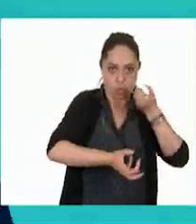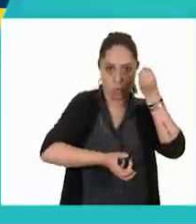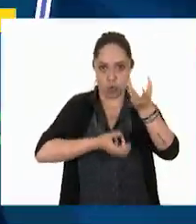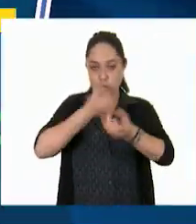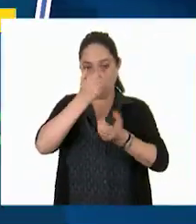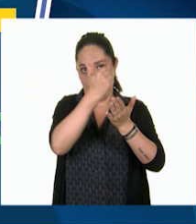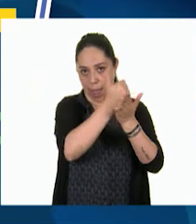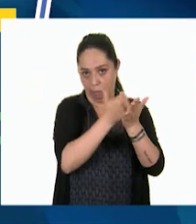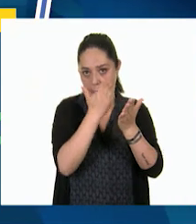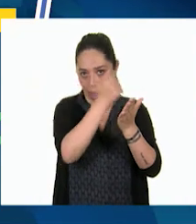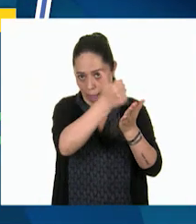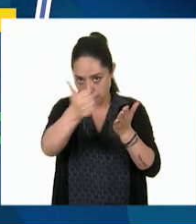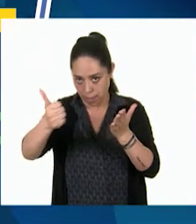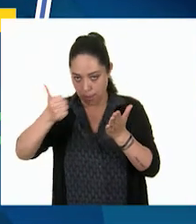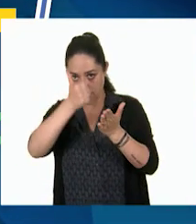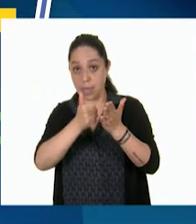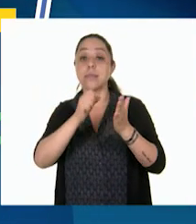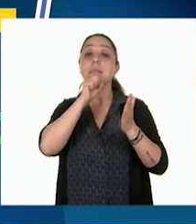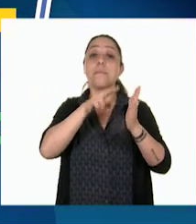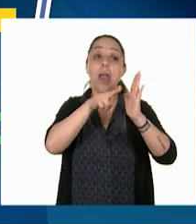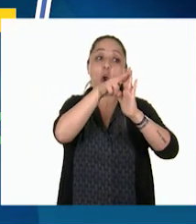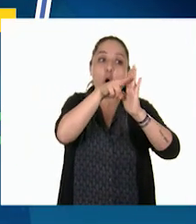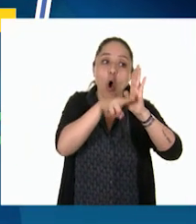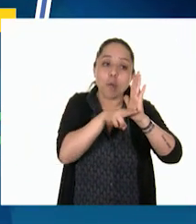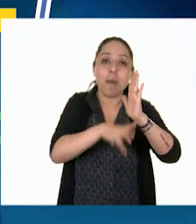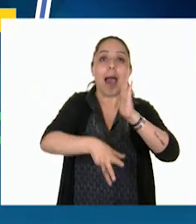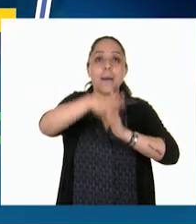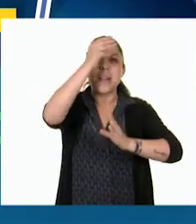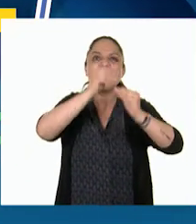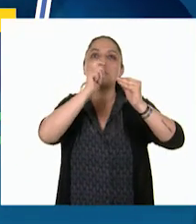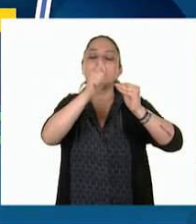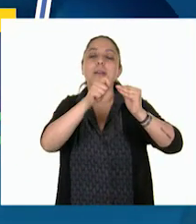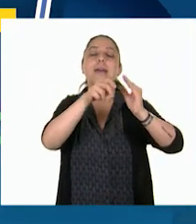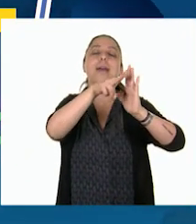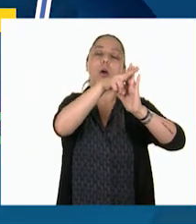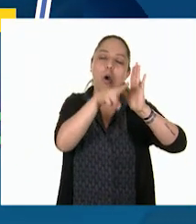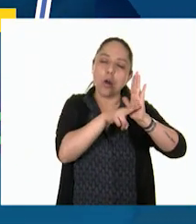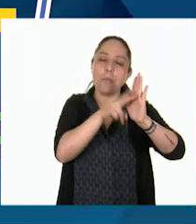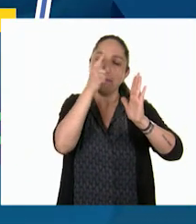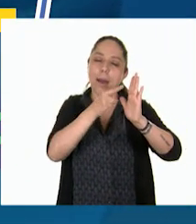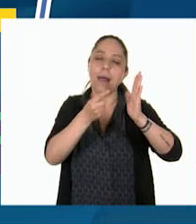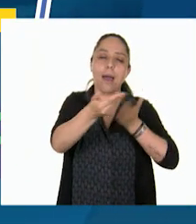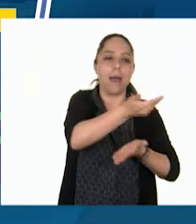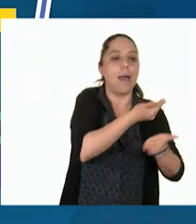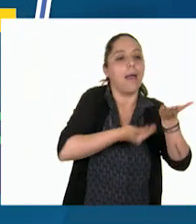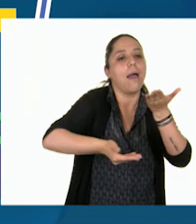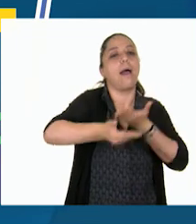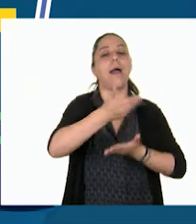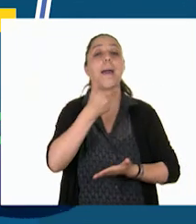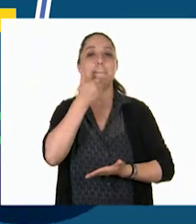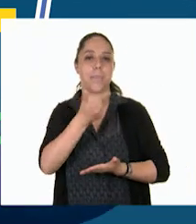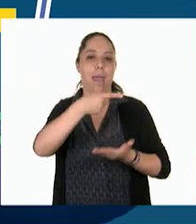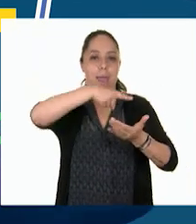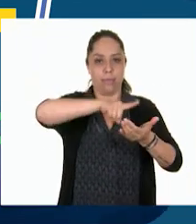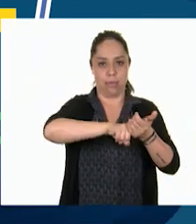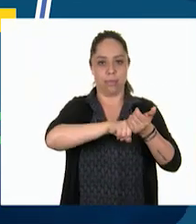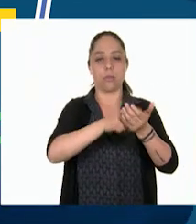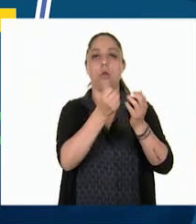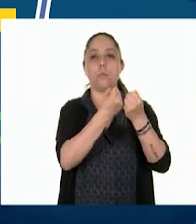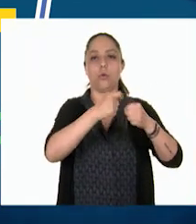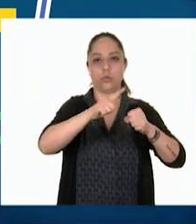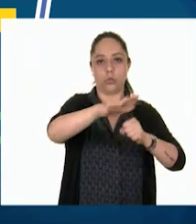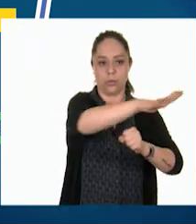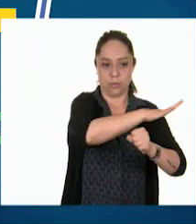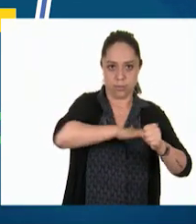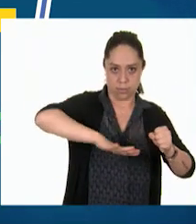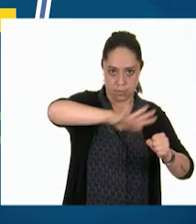que las normas son aquellas reglas que la sociedad designa para promover una convivencia pacífica, mientras que las leyes son disposiciones